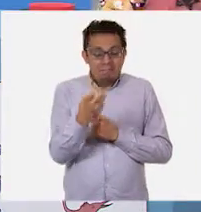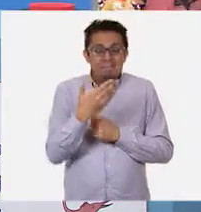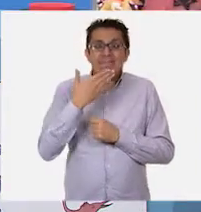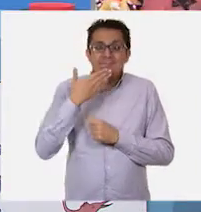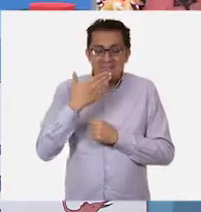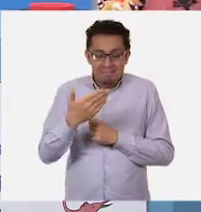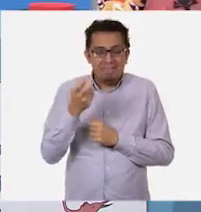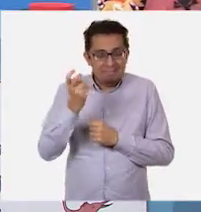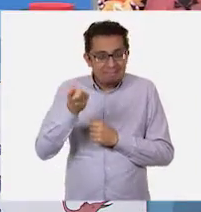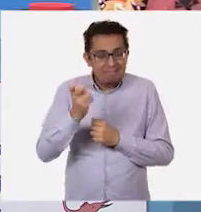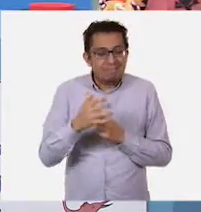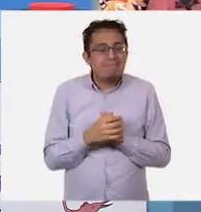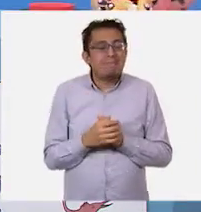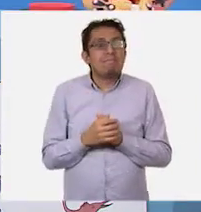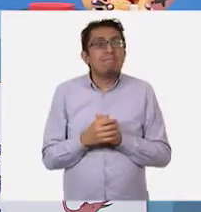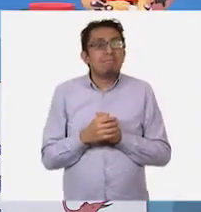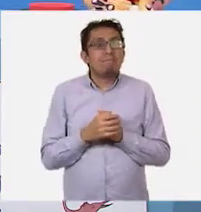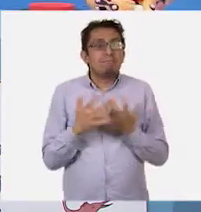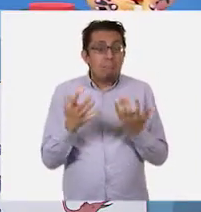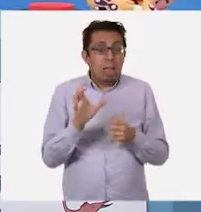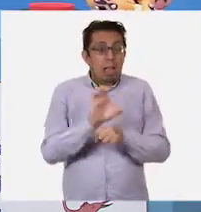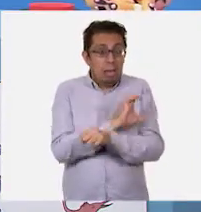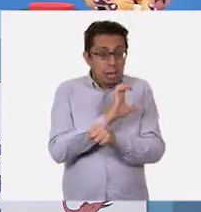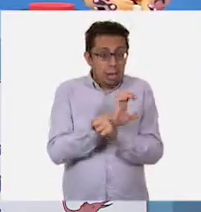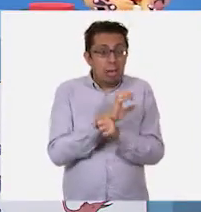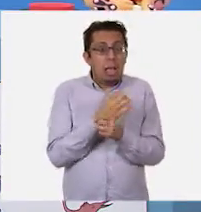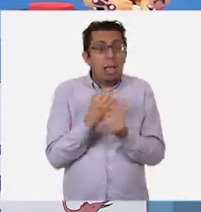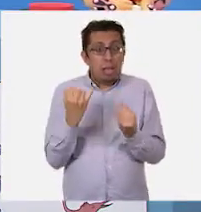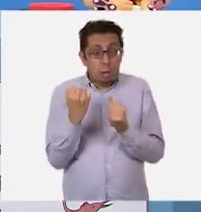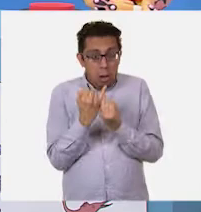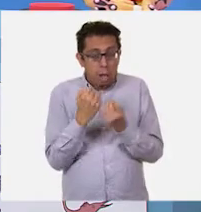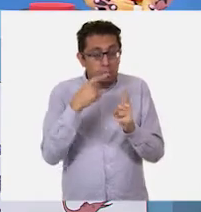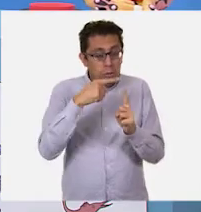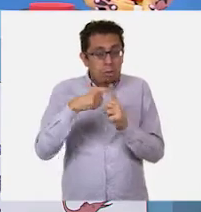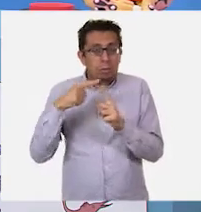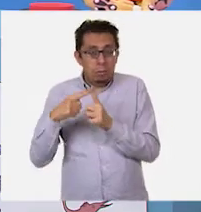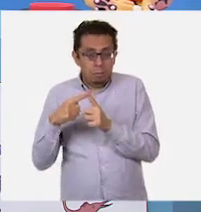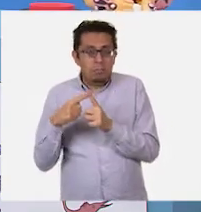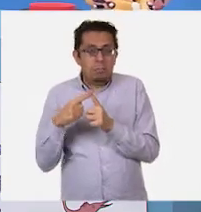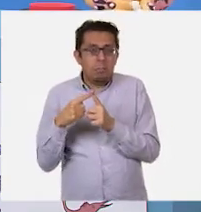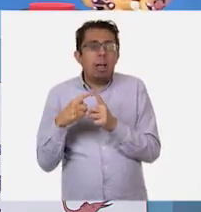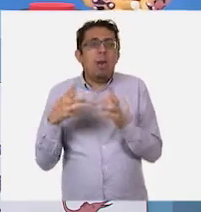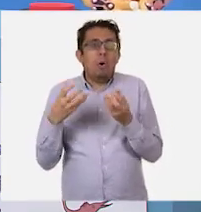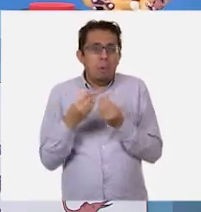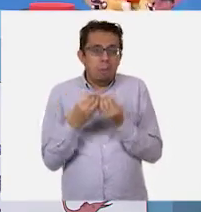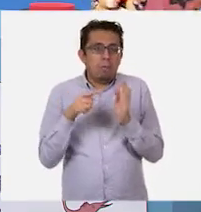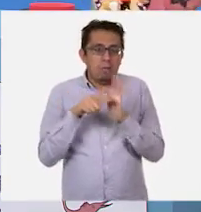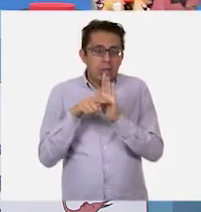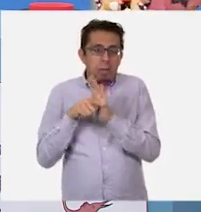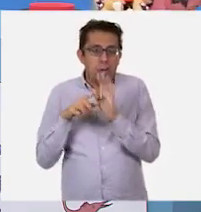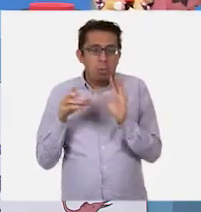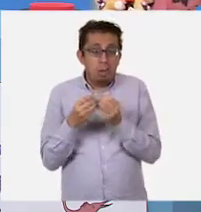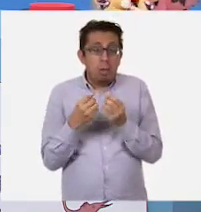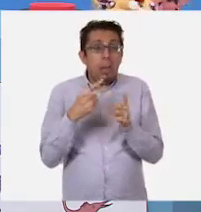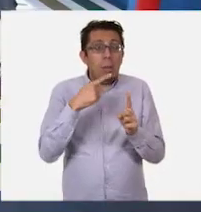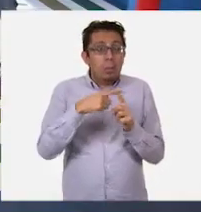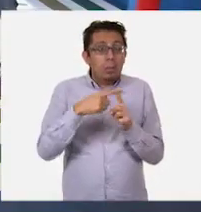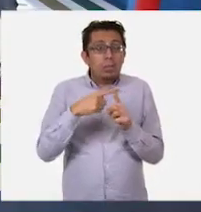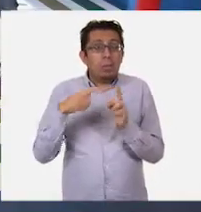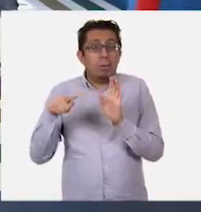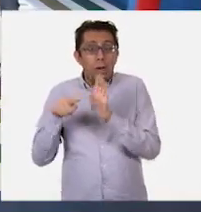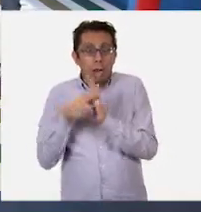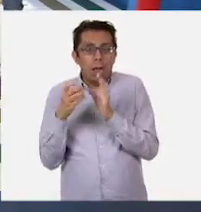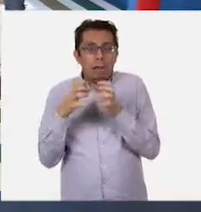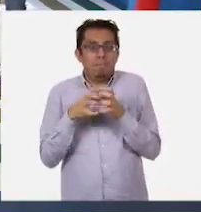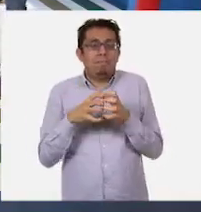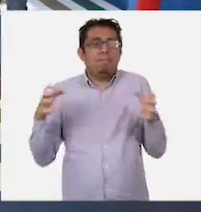Efectivamente, cargas iguales se repelen y cargas diferentes se atraen. Por eso, te ganaste un segundo